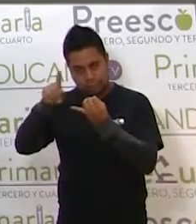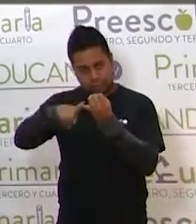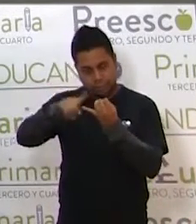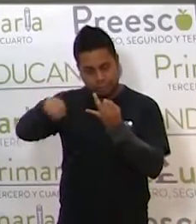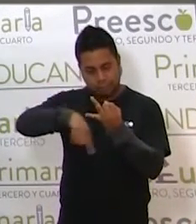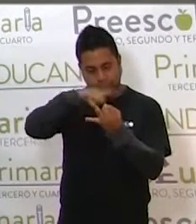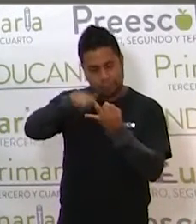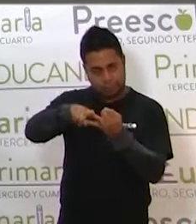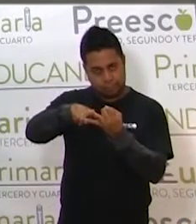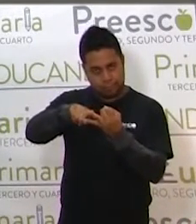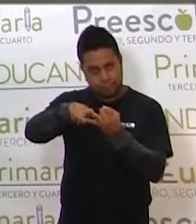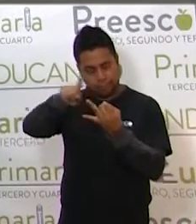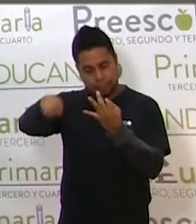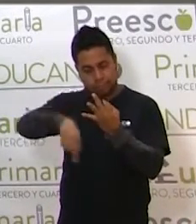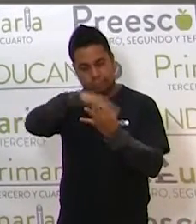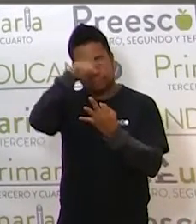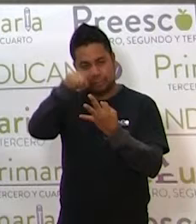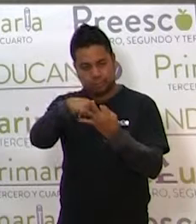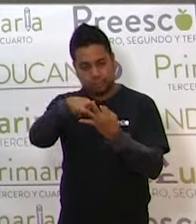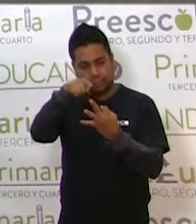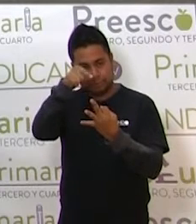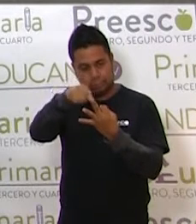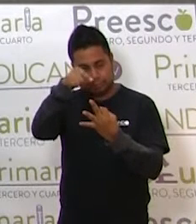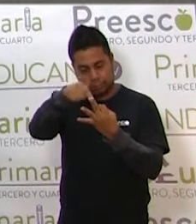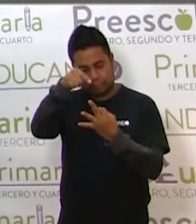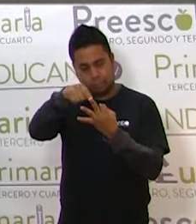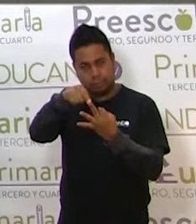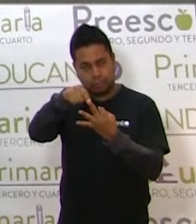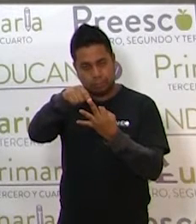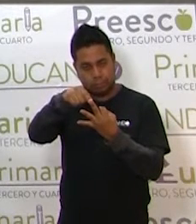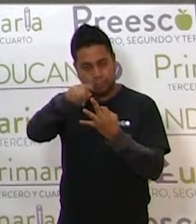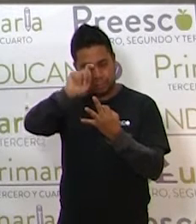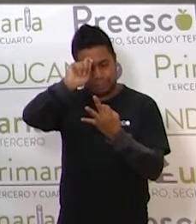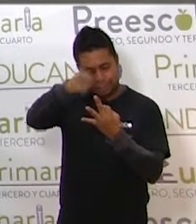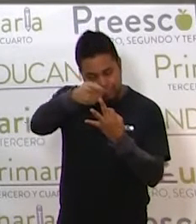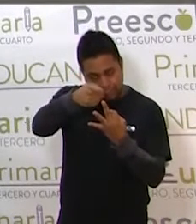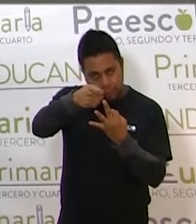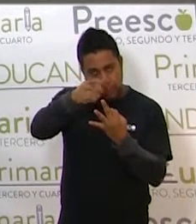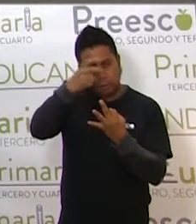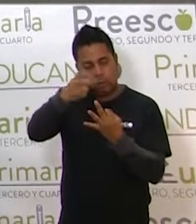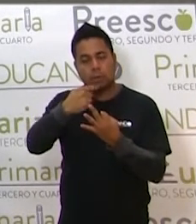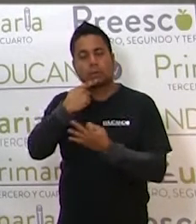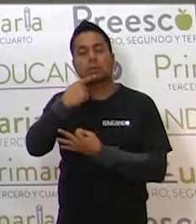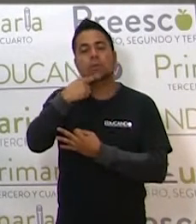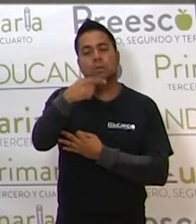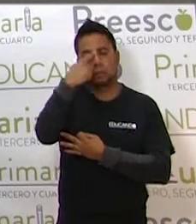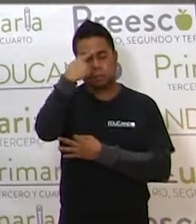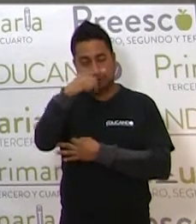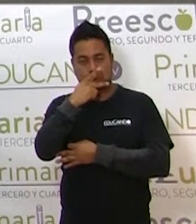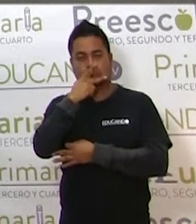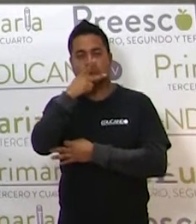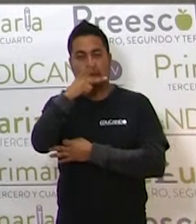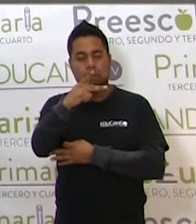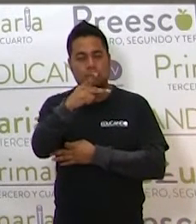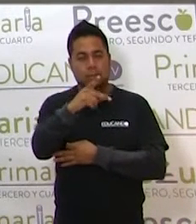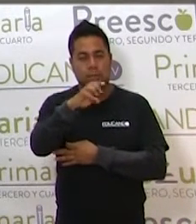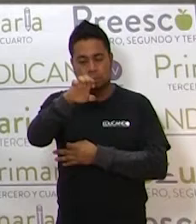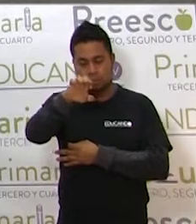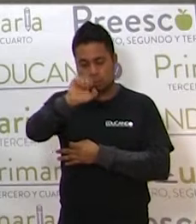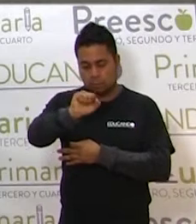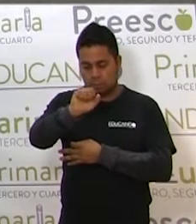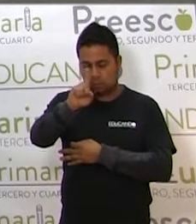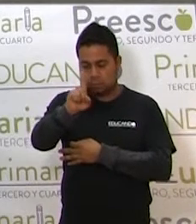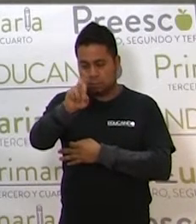penúltima y antepenúltima bien por lo tanto estamos hablando de lo que es una palabra